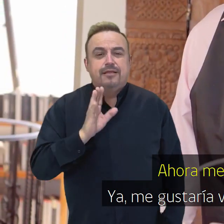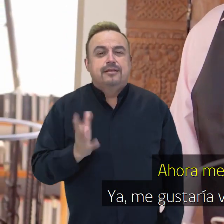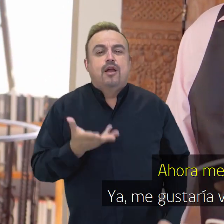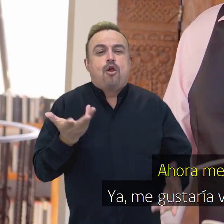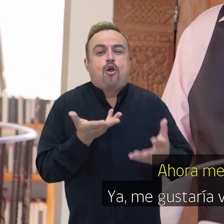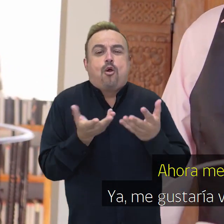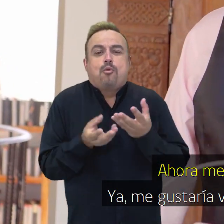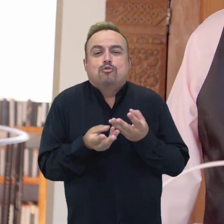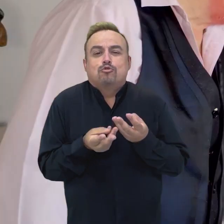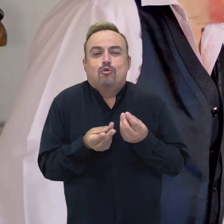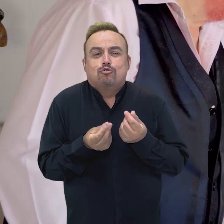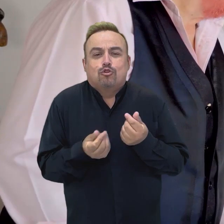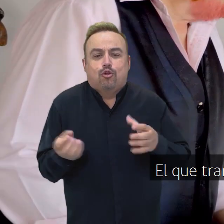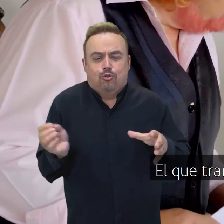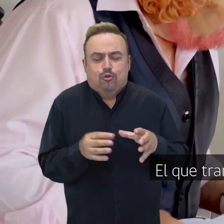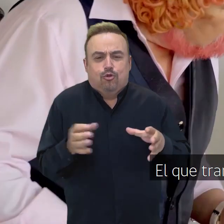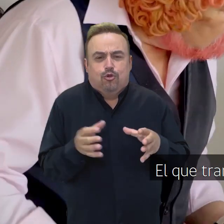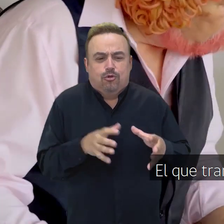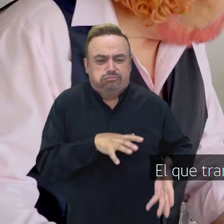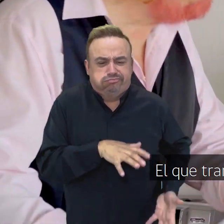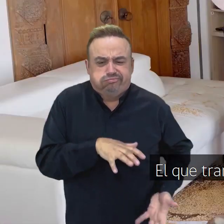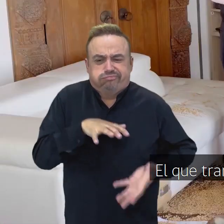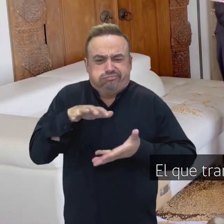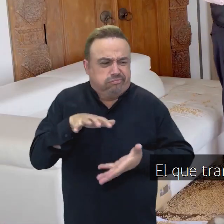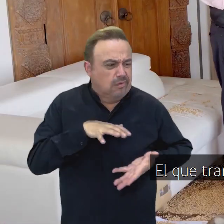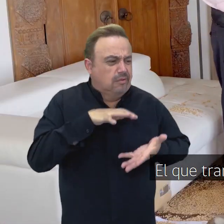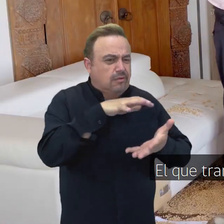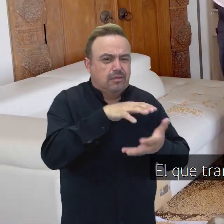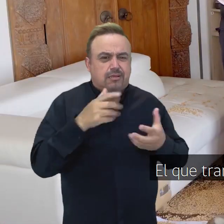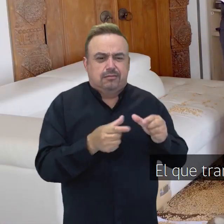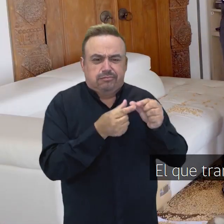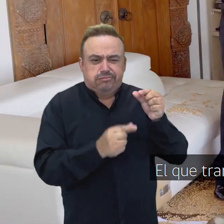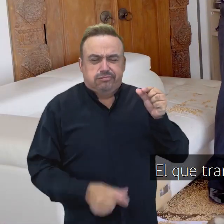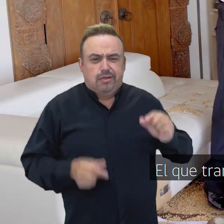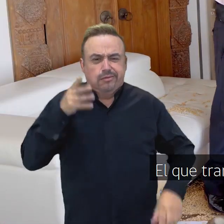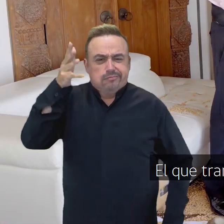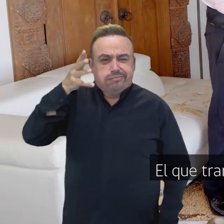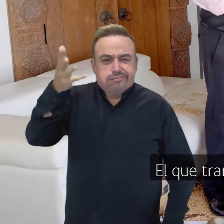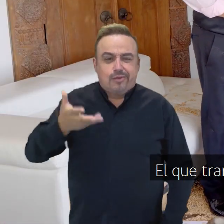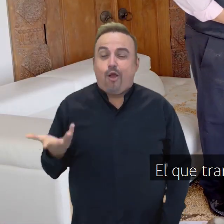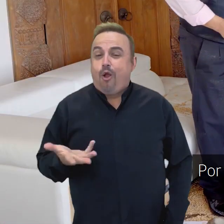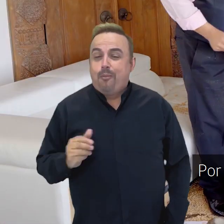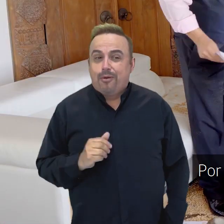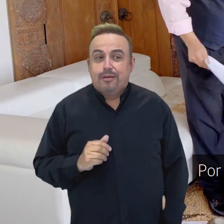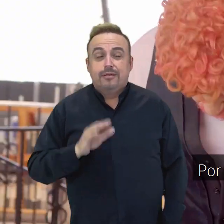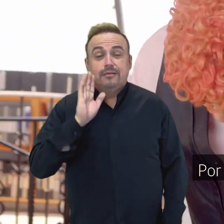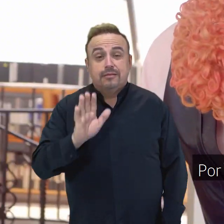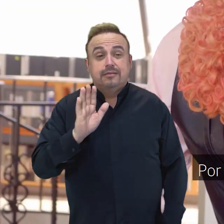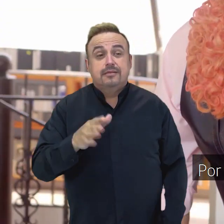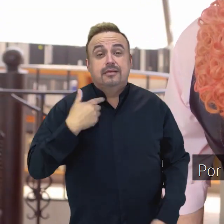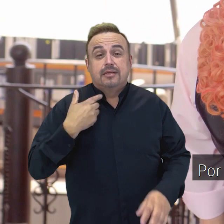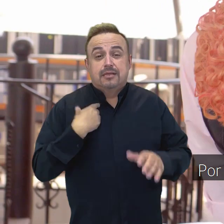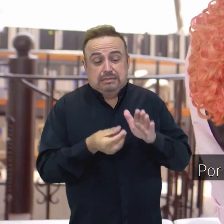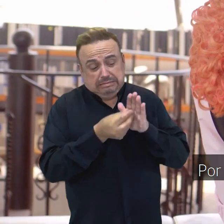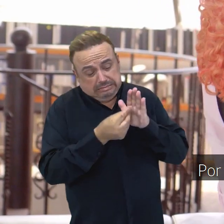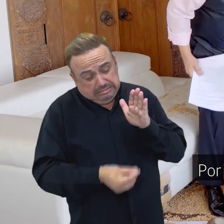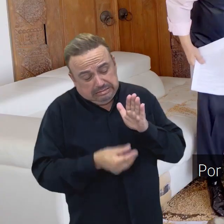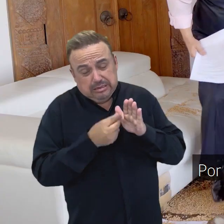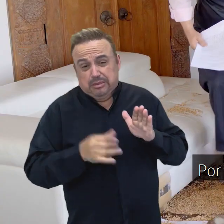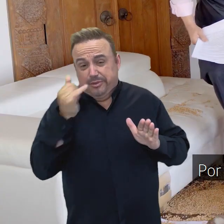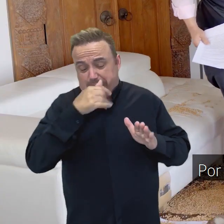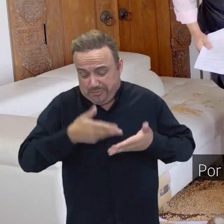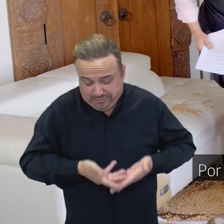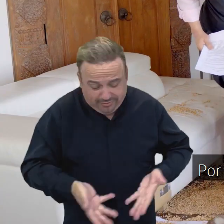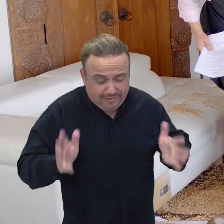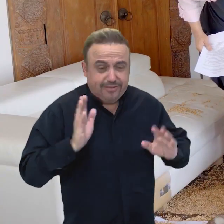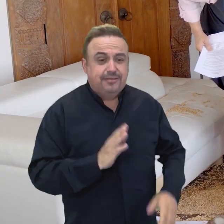cómo tiene solucionado esa parte. ¿Cuál? El que transporte usted los elementos para la charla. Pero viejo, por gracias. Mientras yo me voy a sacar el pelo, que mire, me quedó